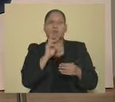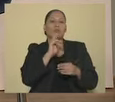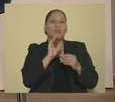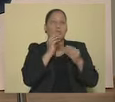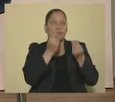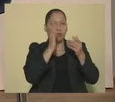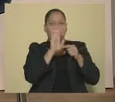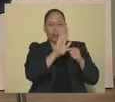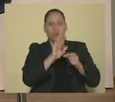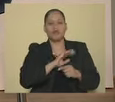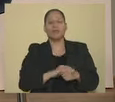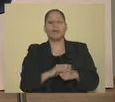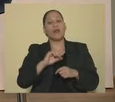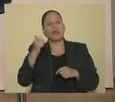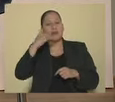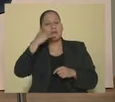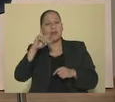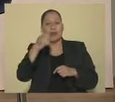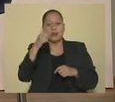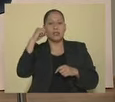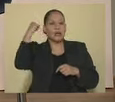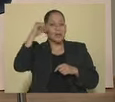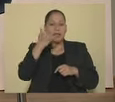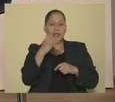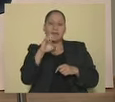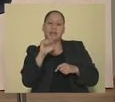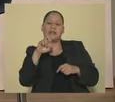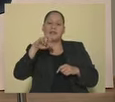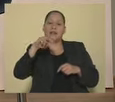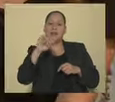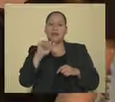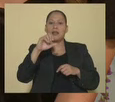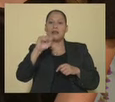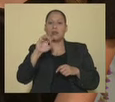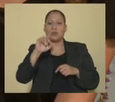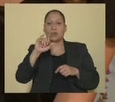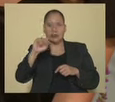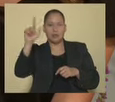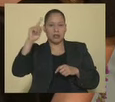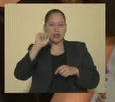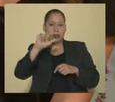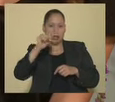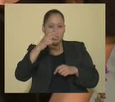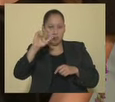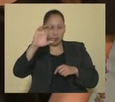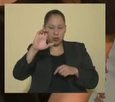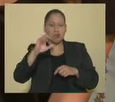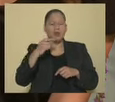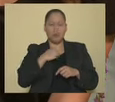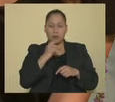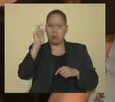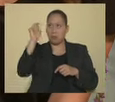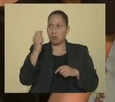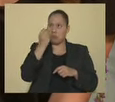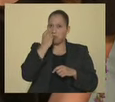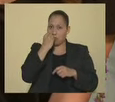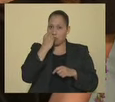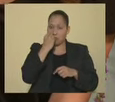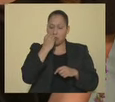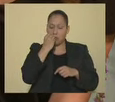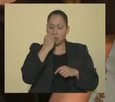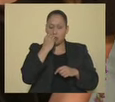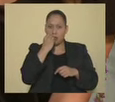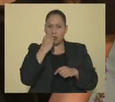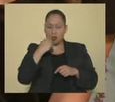hizo llegar el 11 de abril, Yesenia Solís, y ella es de Tláhuac. Dice, al tener pensión alimenticia tu hijo,